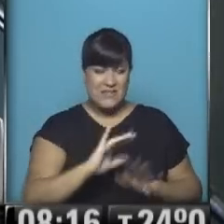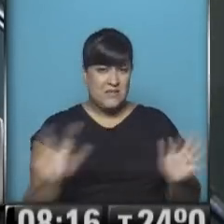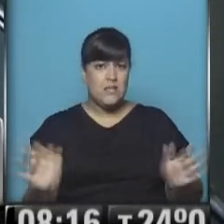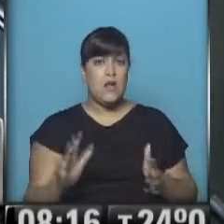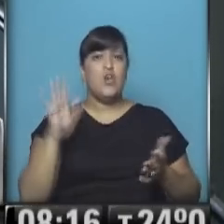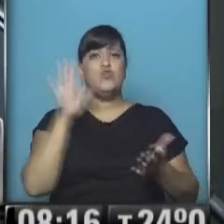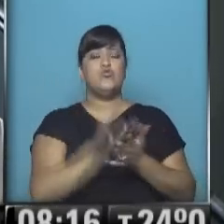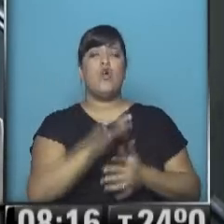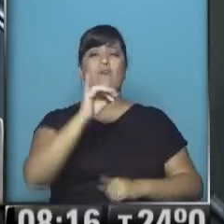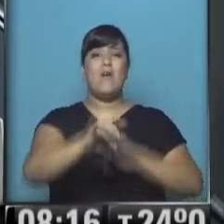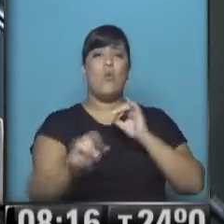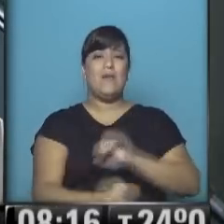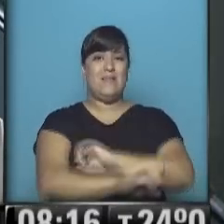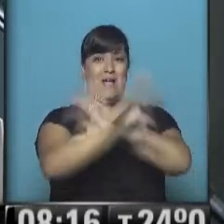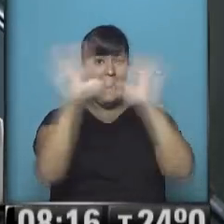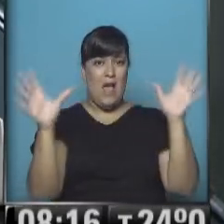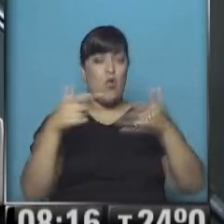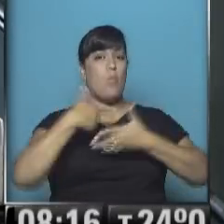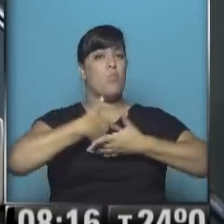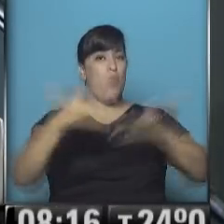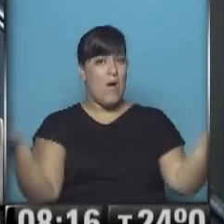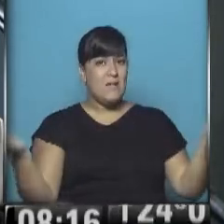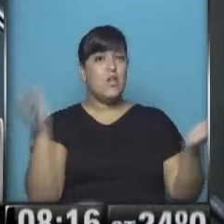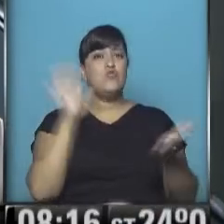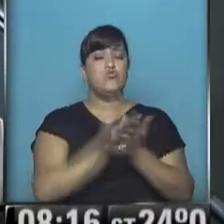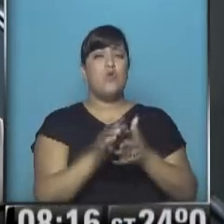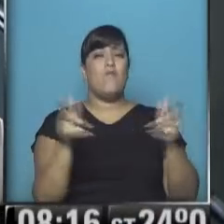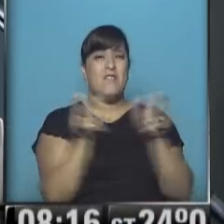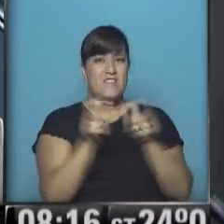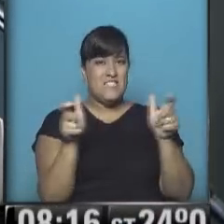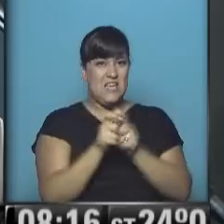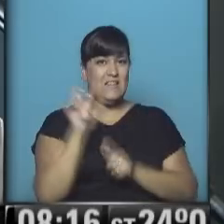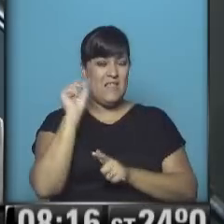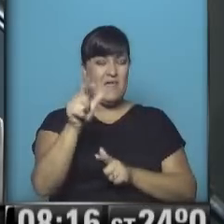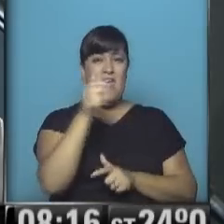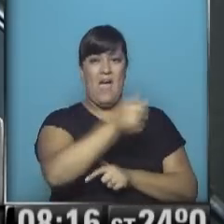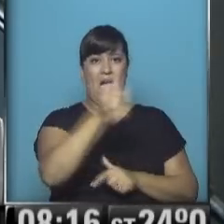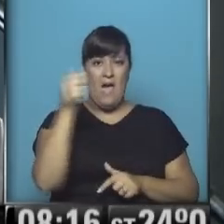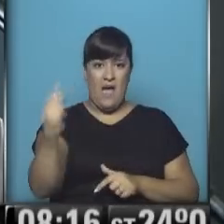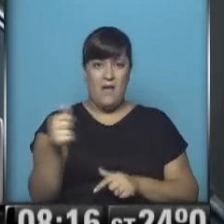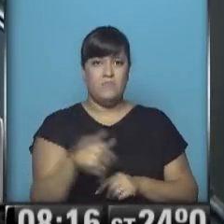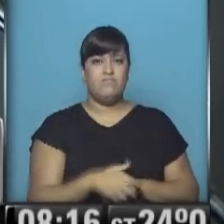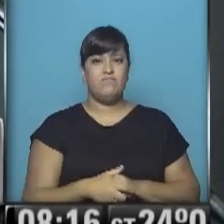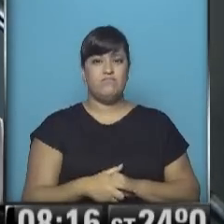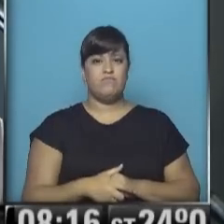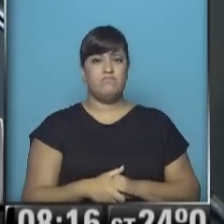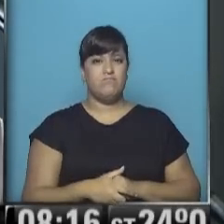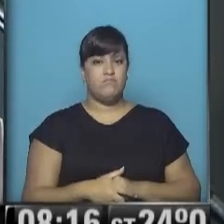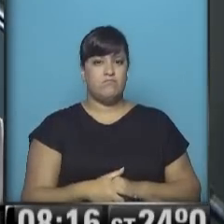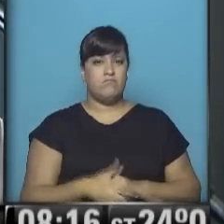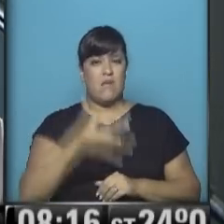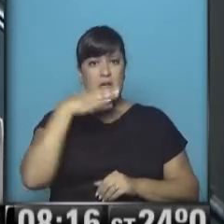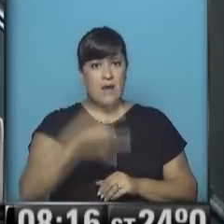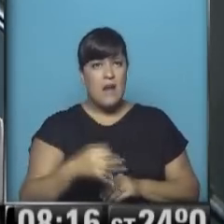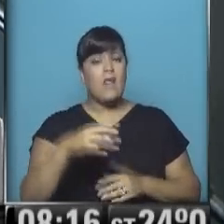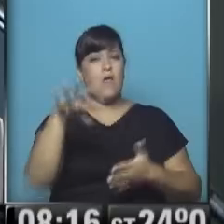la aclaración pública respecto al billete emitido por Aerolíneas Argentinas, en definitiva fue a través de un